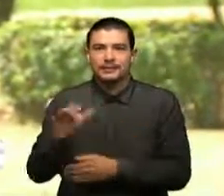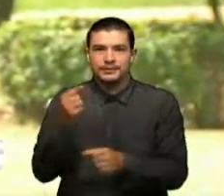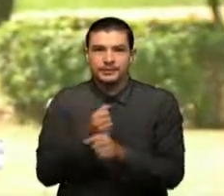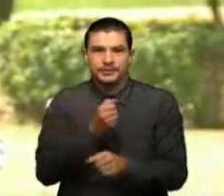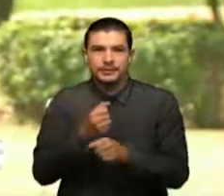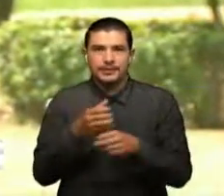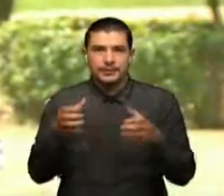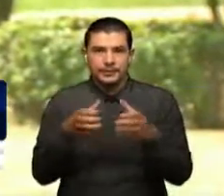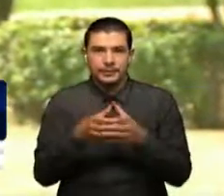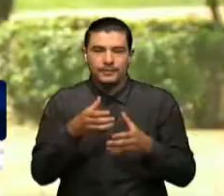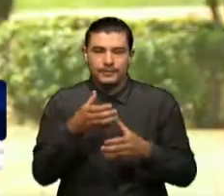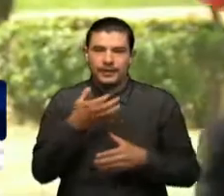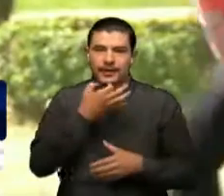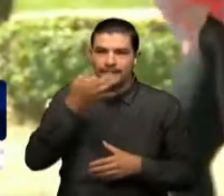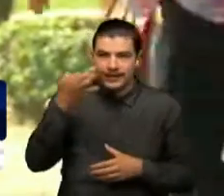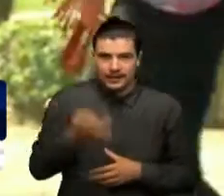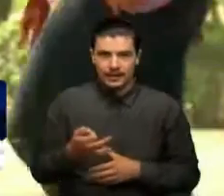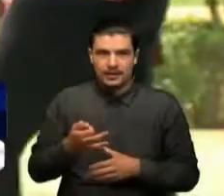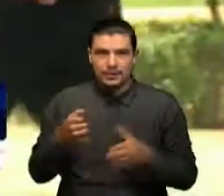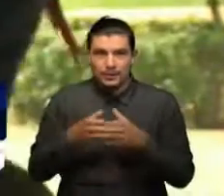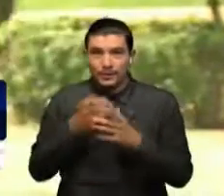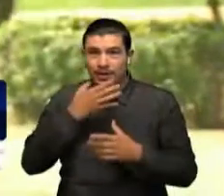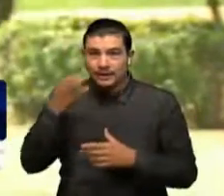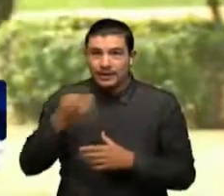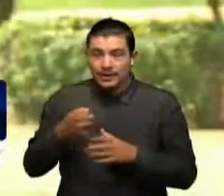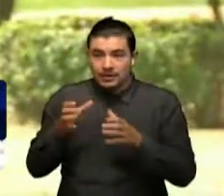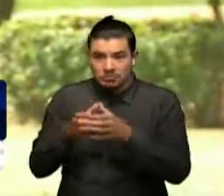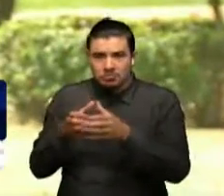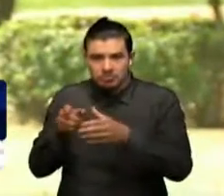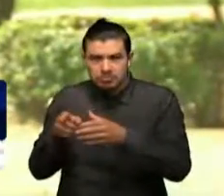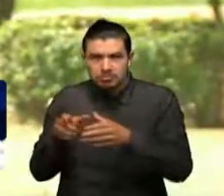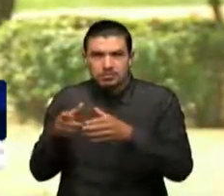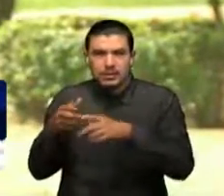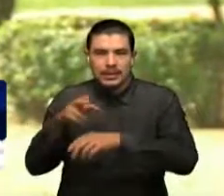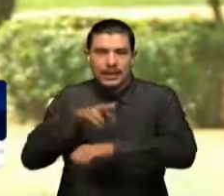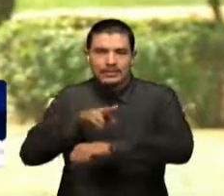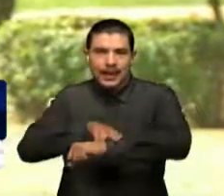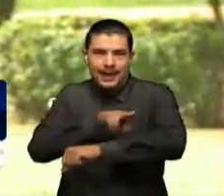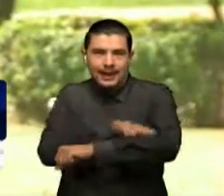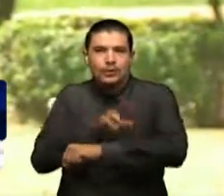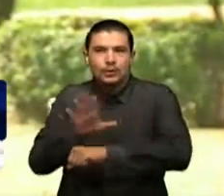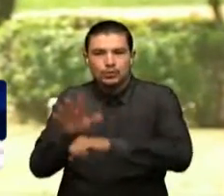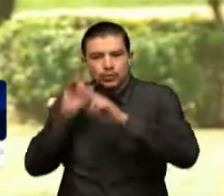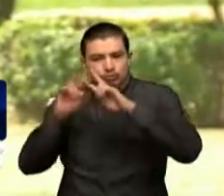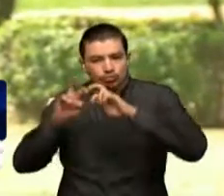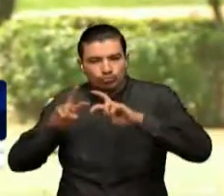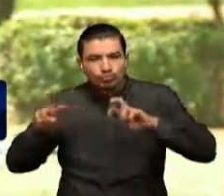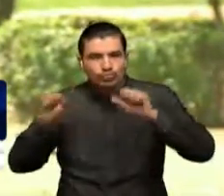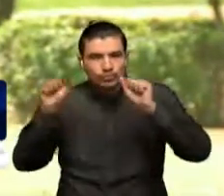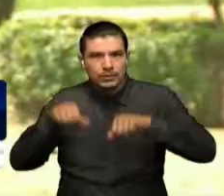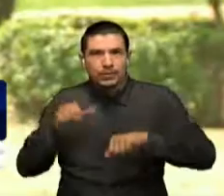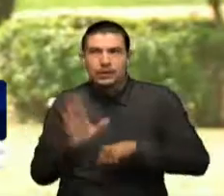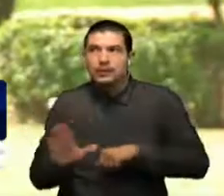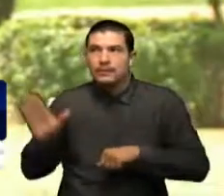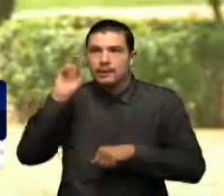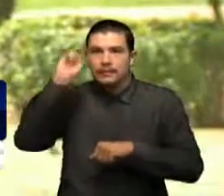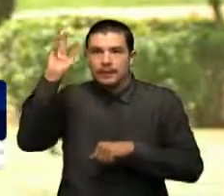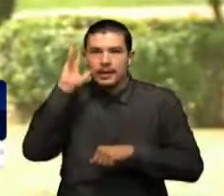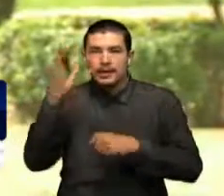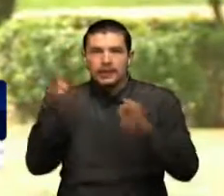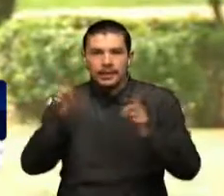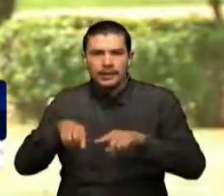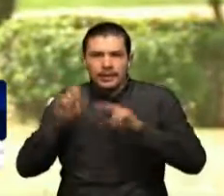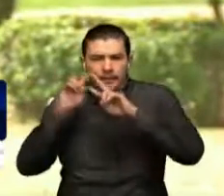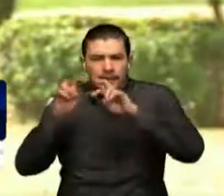la Comisión de la Verdad, y que por 3 años realizará trabajos en todo el departamento del norte de Santander y en otros de esta